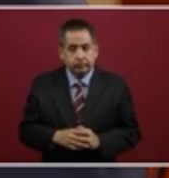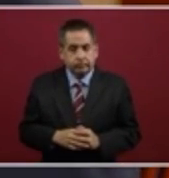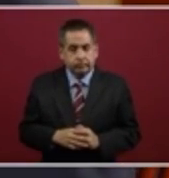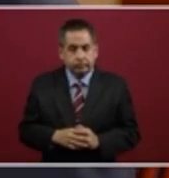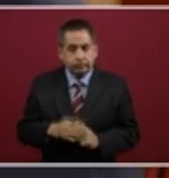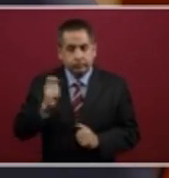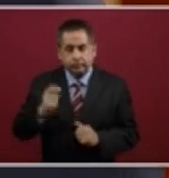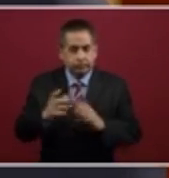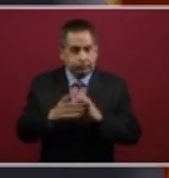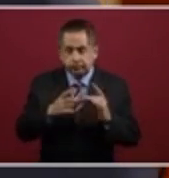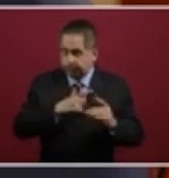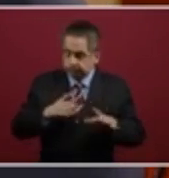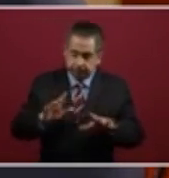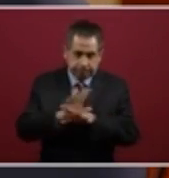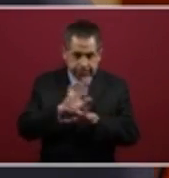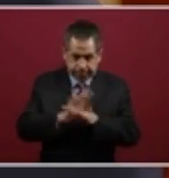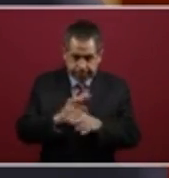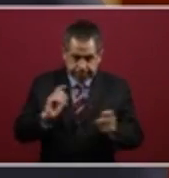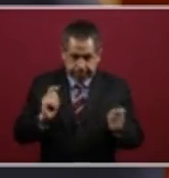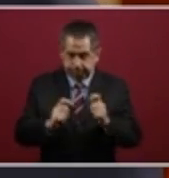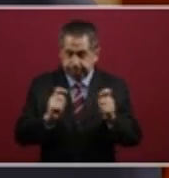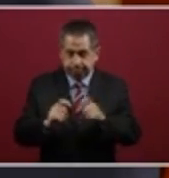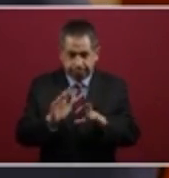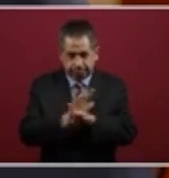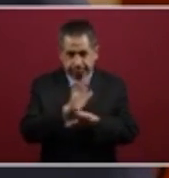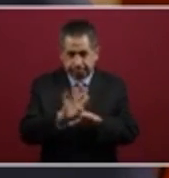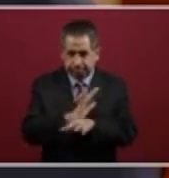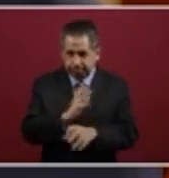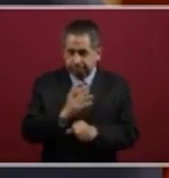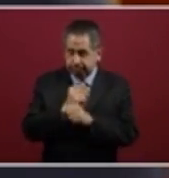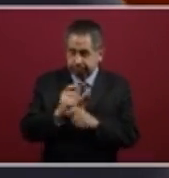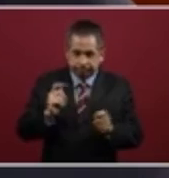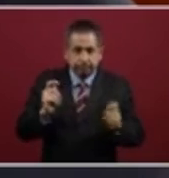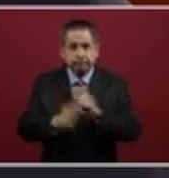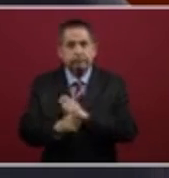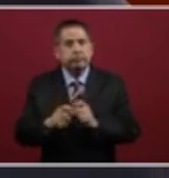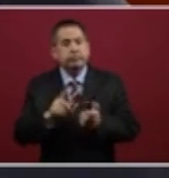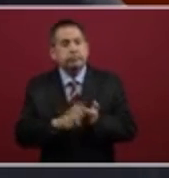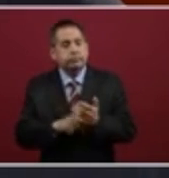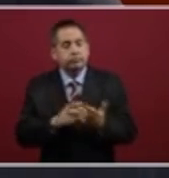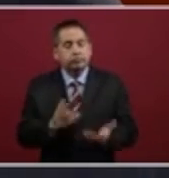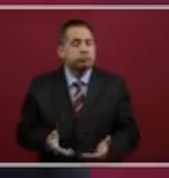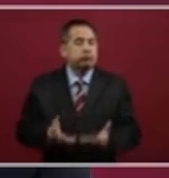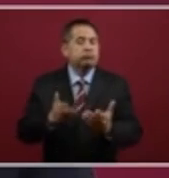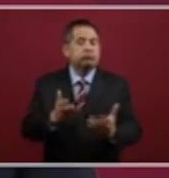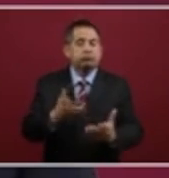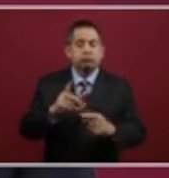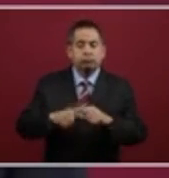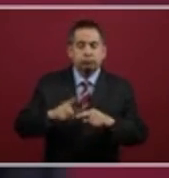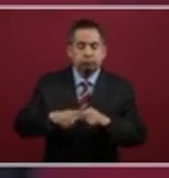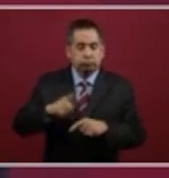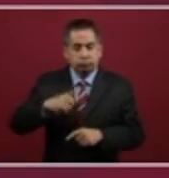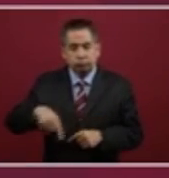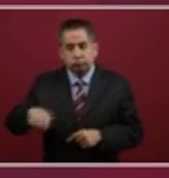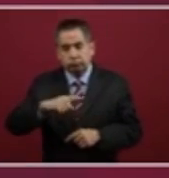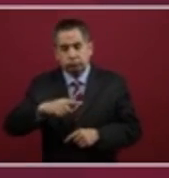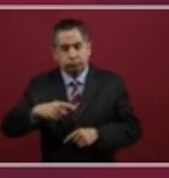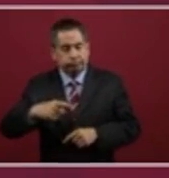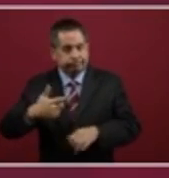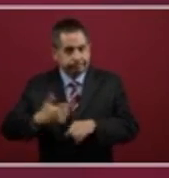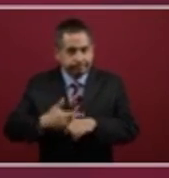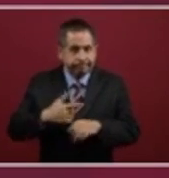tienen que ir cambiando las cosas. Es lo que les decía de la enfermedad de la